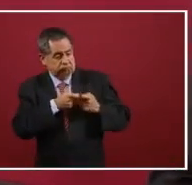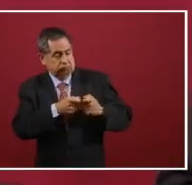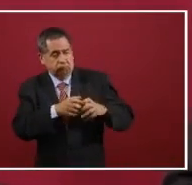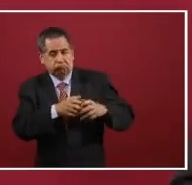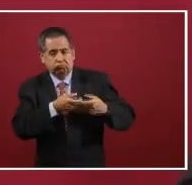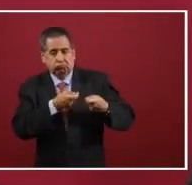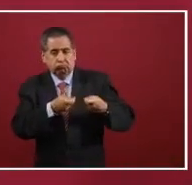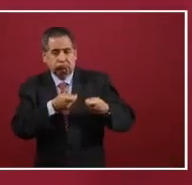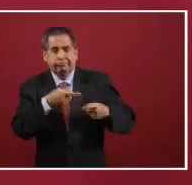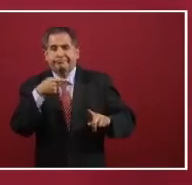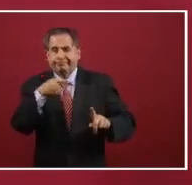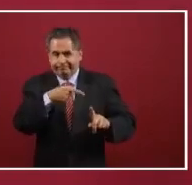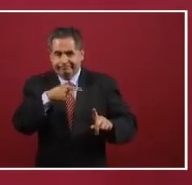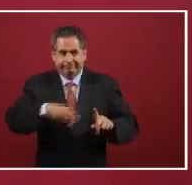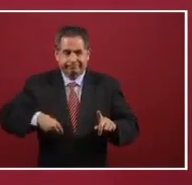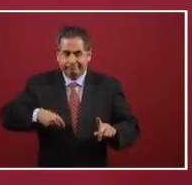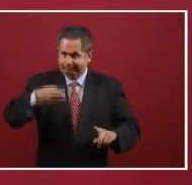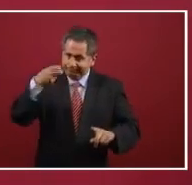por eso,